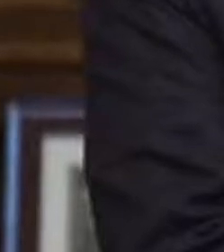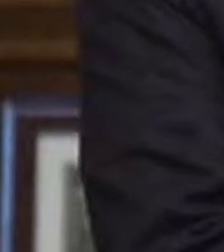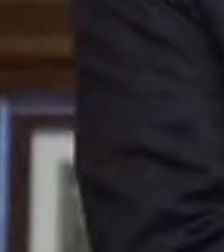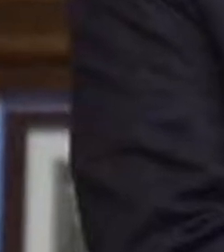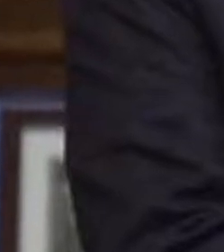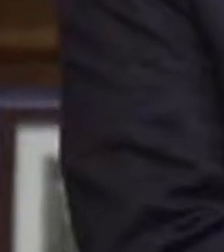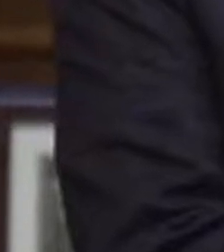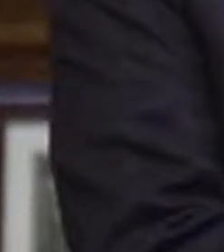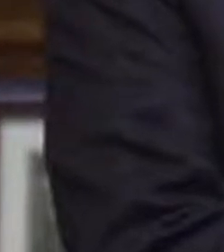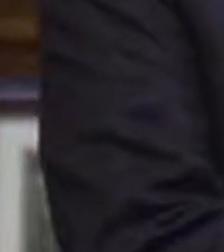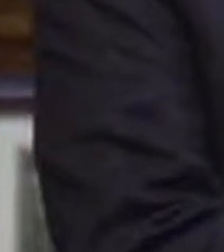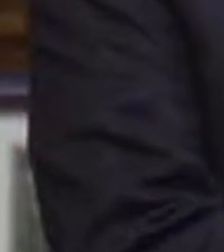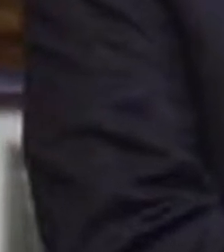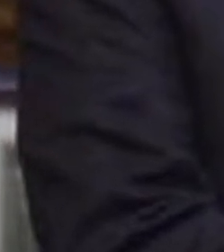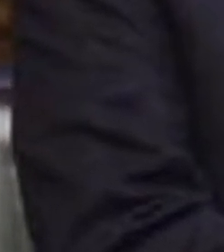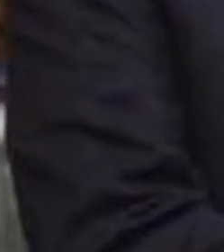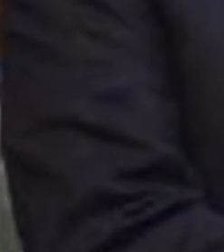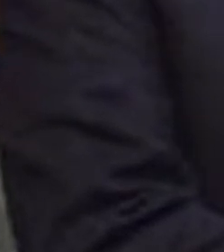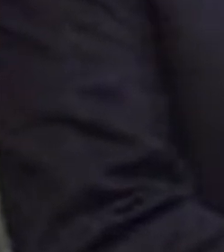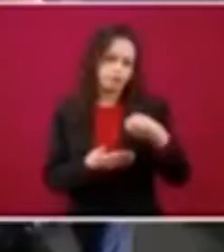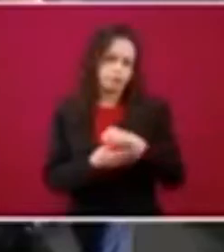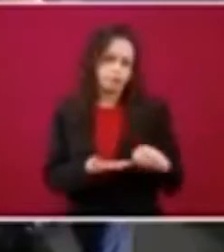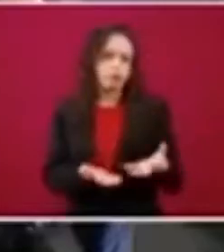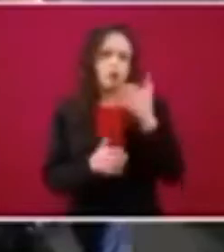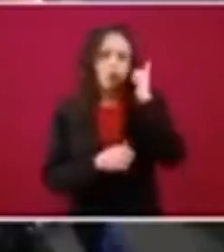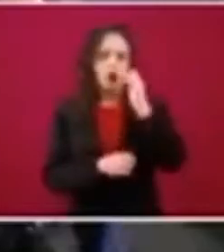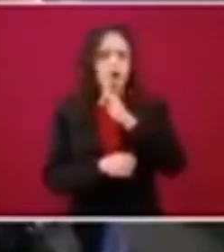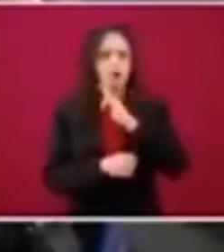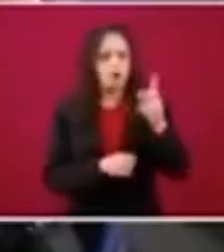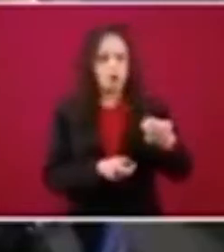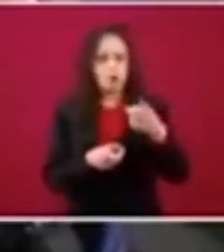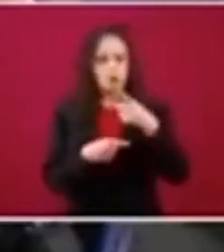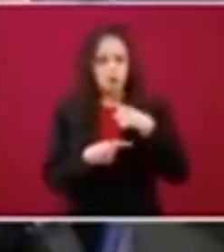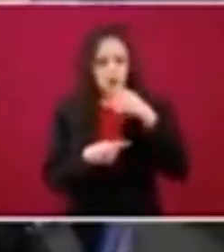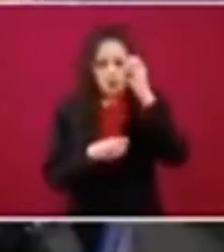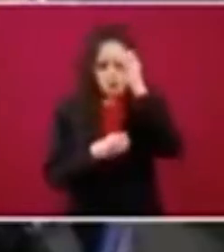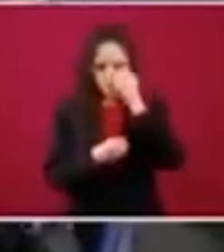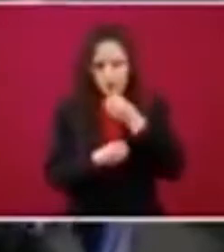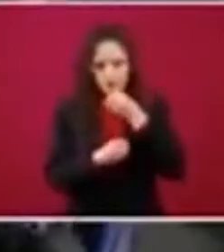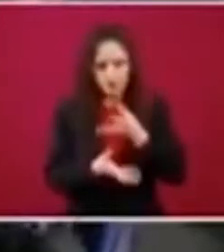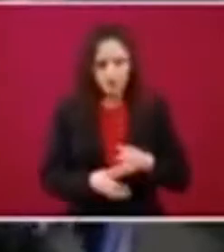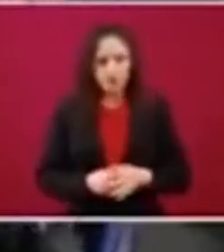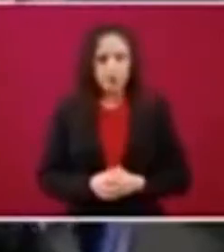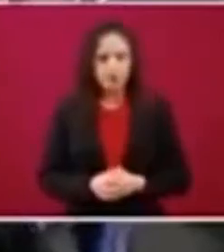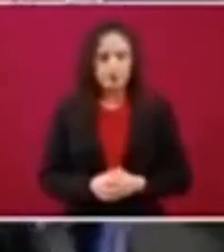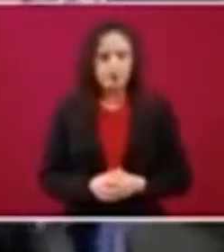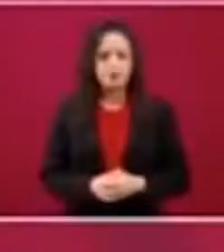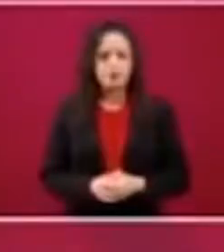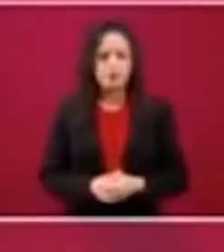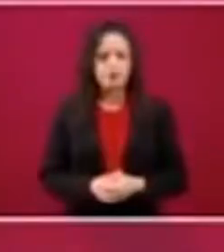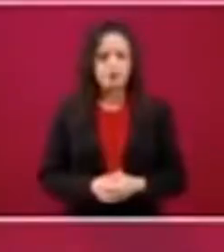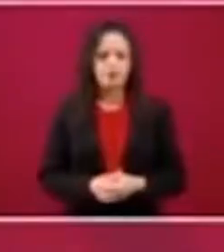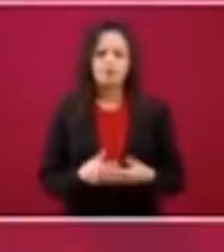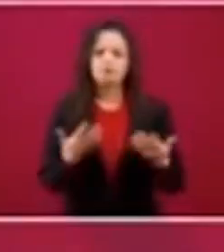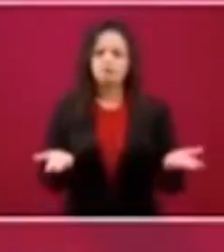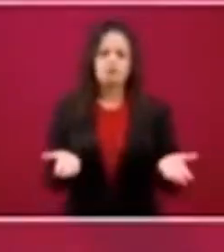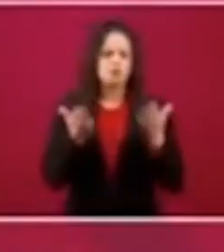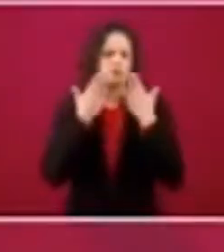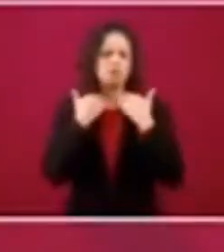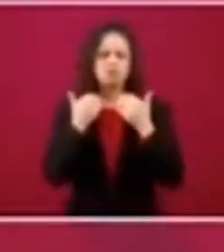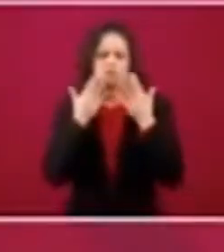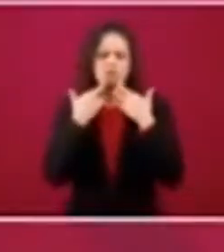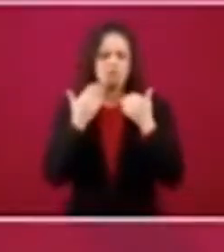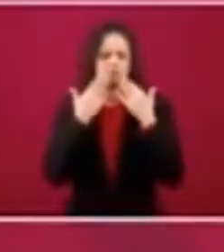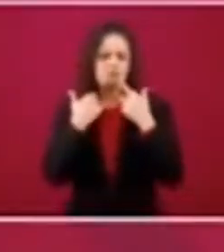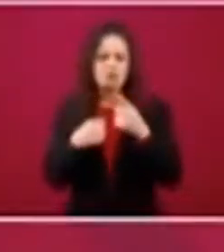amlo no encarcela a peña nieto bueno no hay ninguna investigación